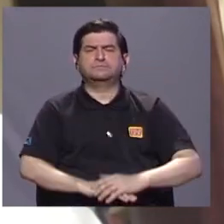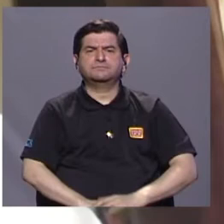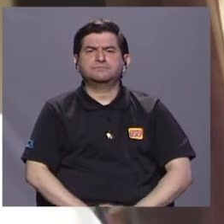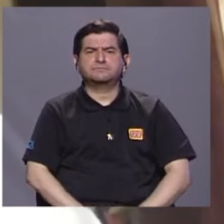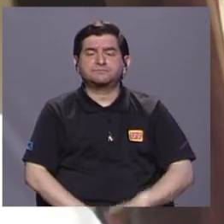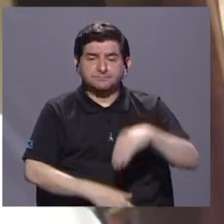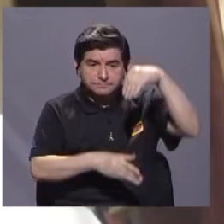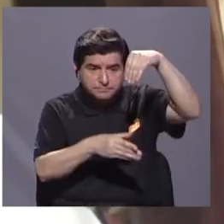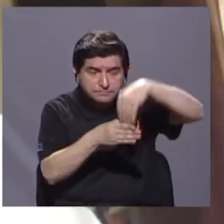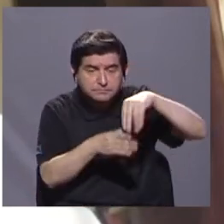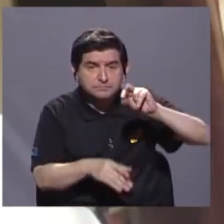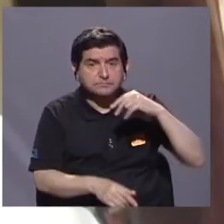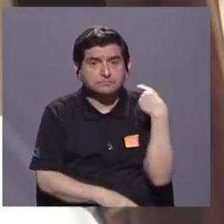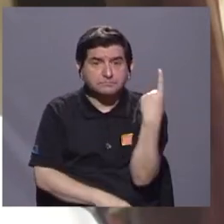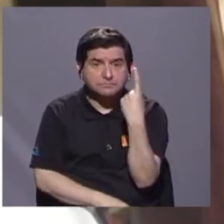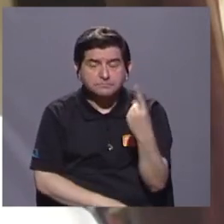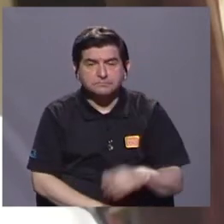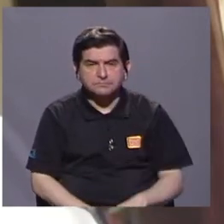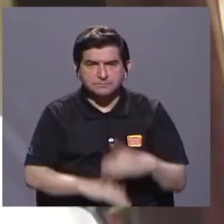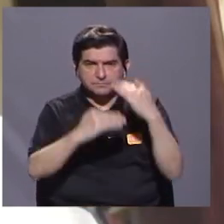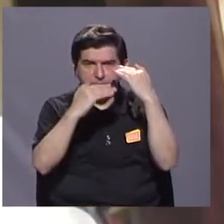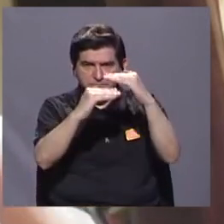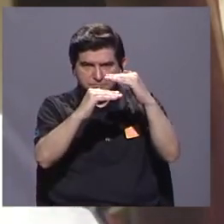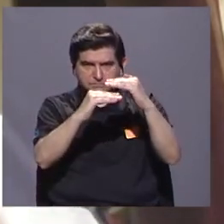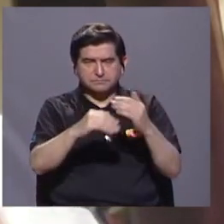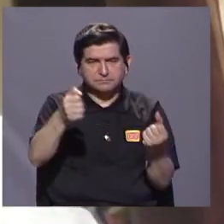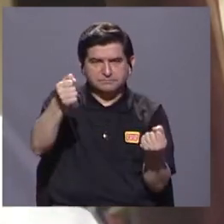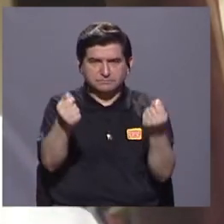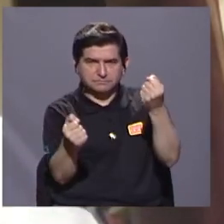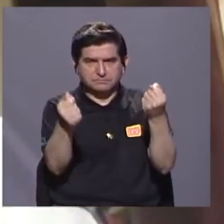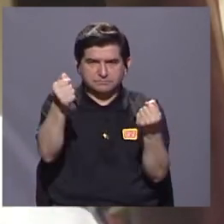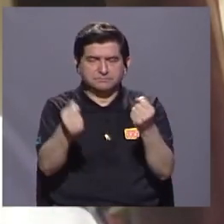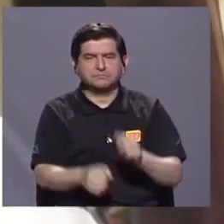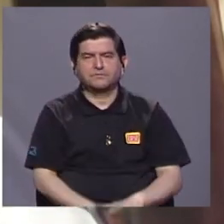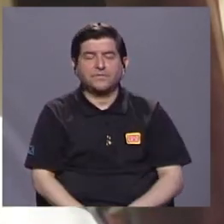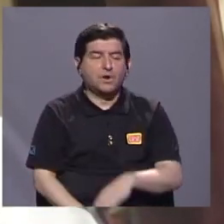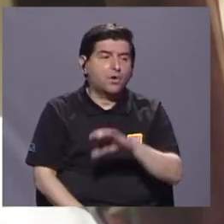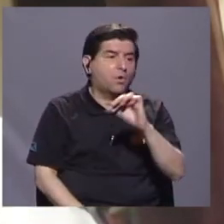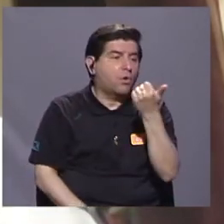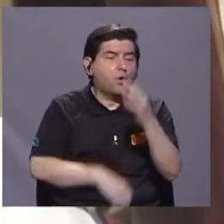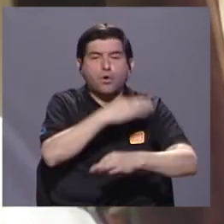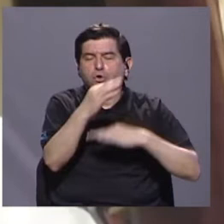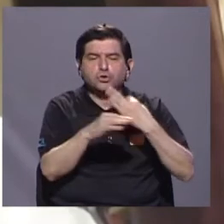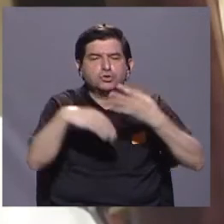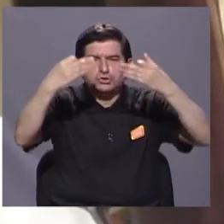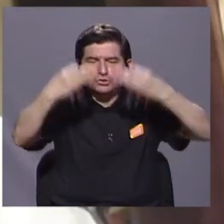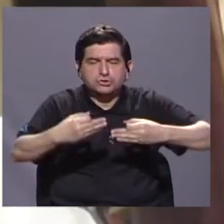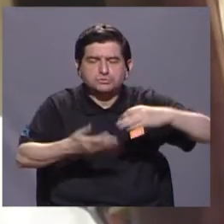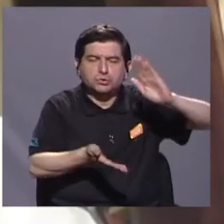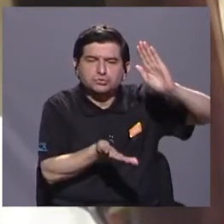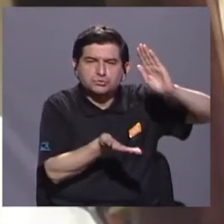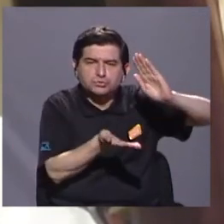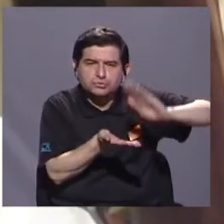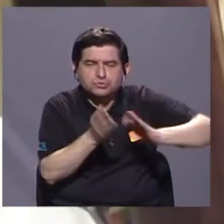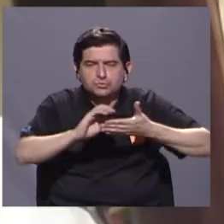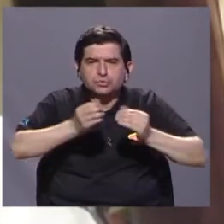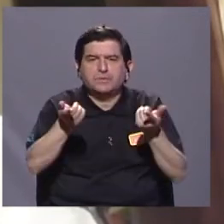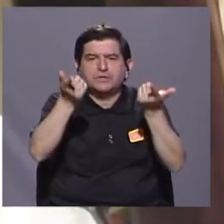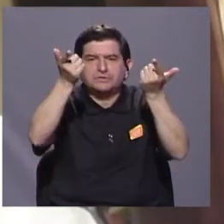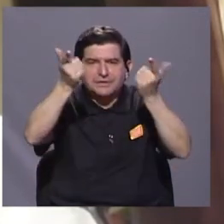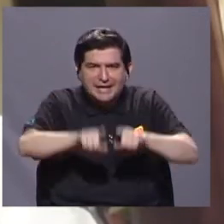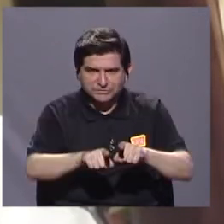donde involucran no solo la restricción, digamos, vehicular, pongámosle un nombre, sino otras medidas asociadas, tienden a disminuir la cantidad de